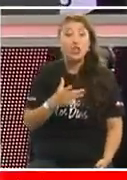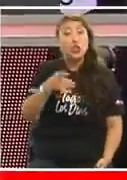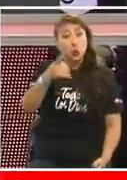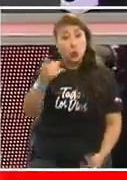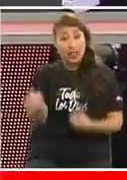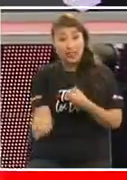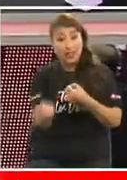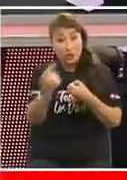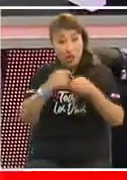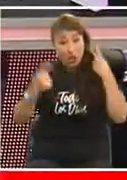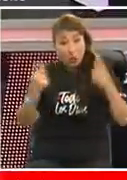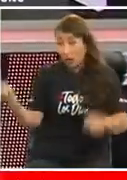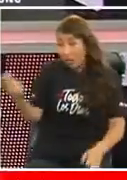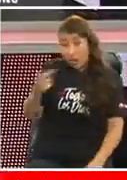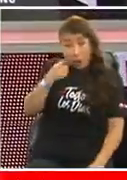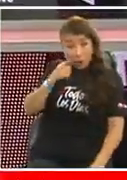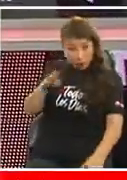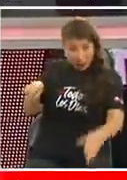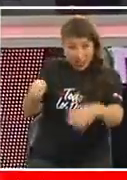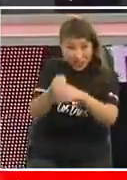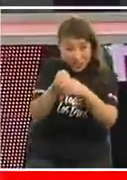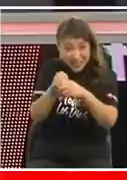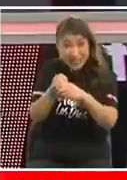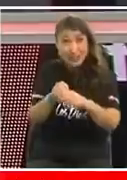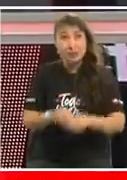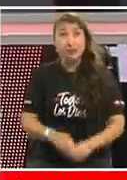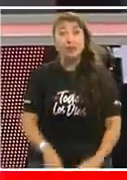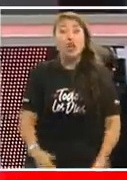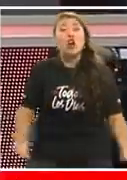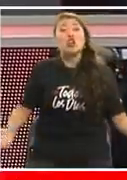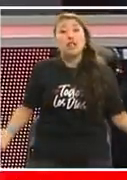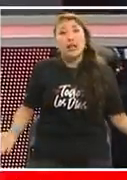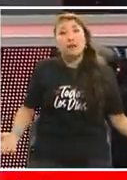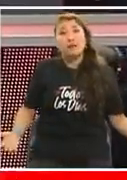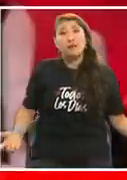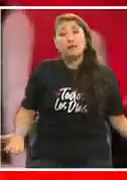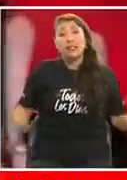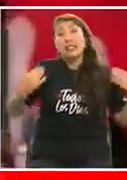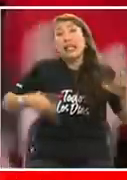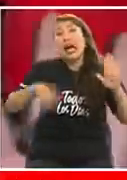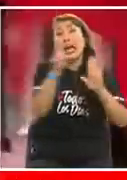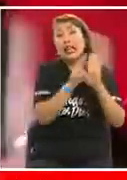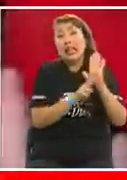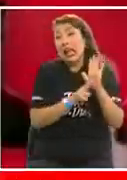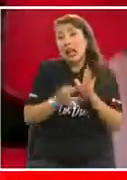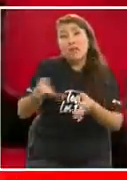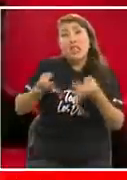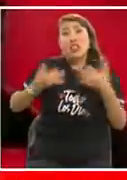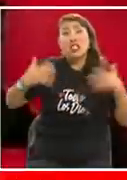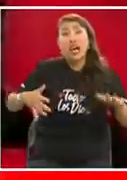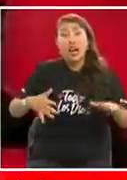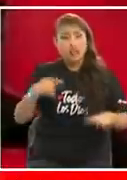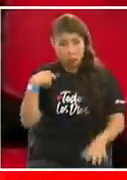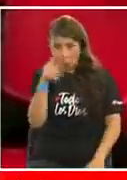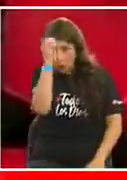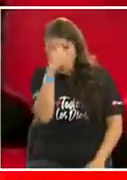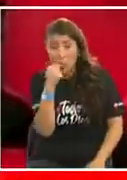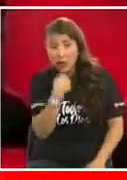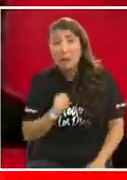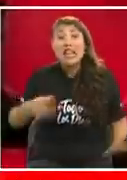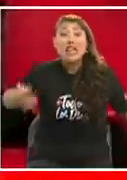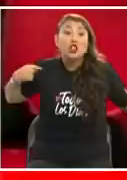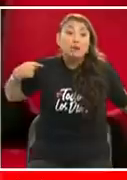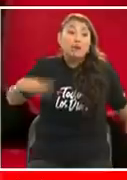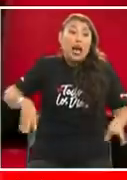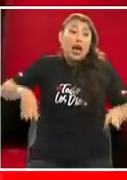a unir a la locura de estos dos muchachos, ¿verdad? O sea, ya me dieron las reglas, no me dieron ni siquiera derecho a opinar, así que no sé